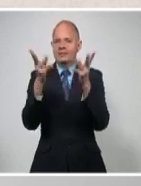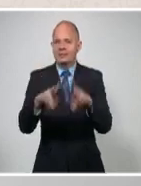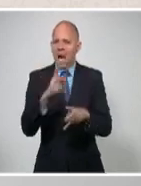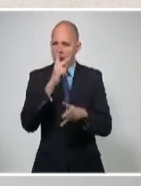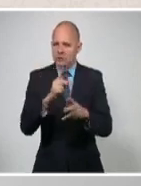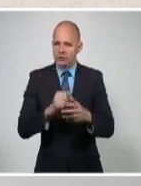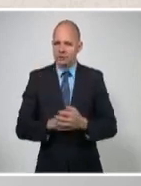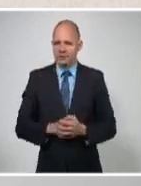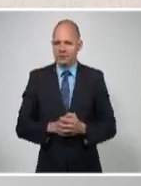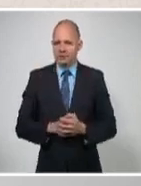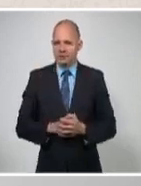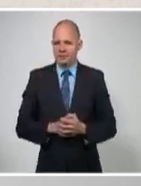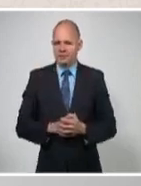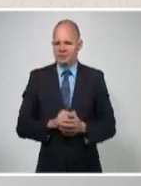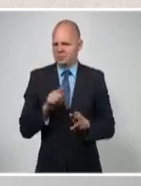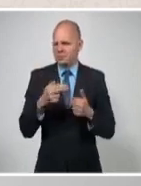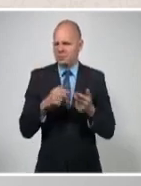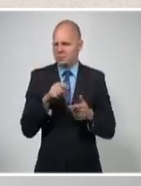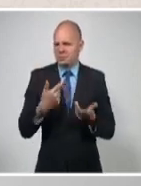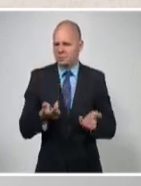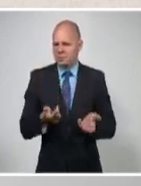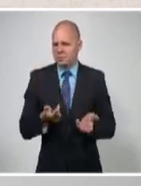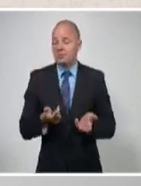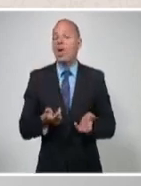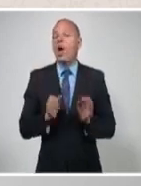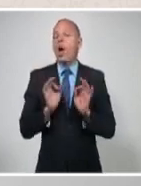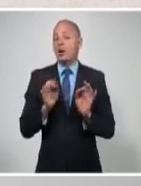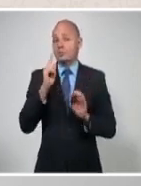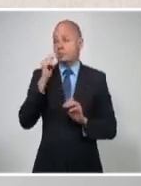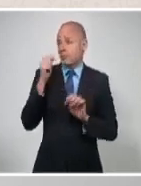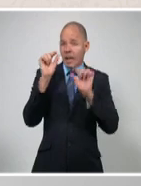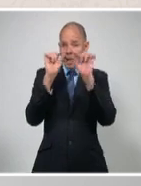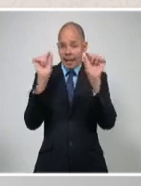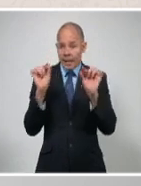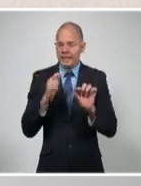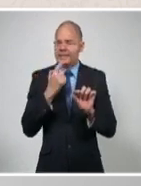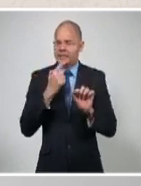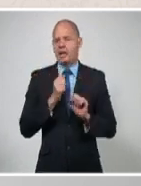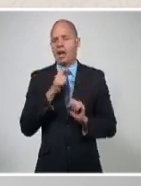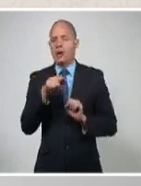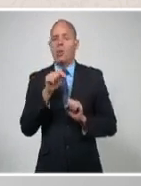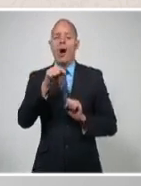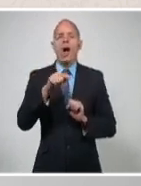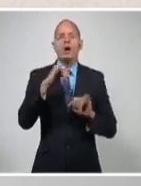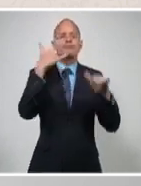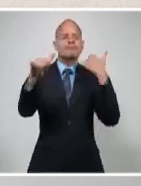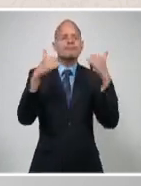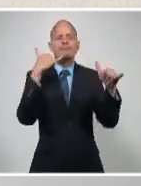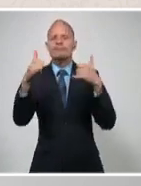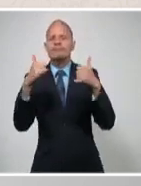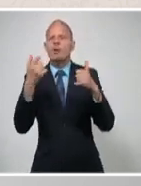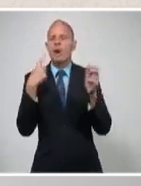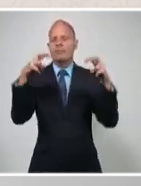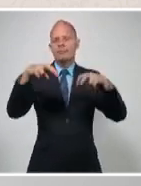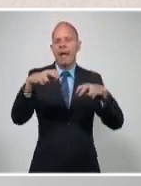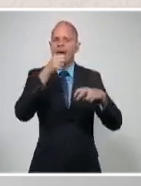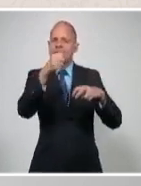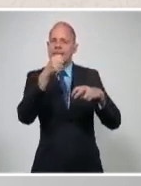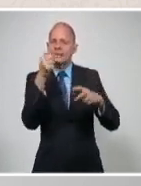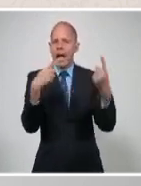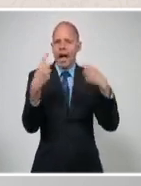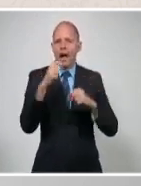¿Qué hace este grupo? Está encargado, lean, de coordinar entrevistas, de mantener la presencia de este grupo en